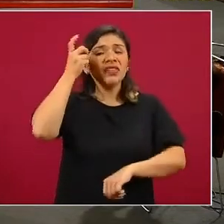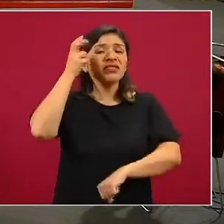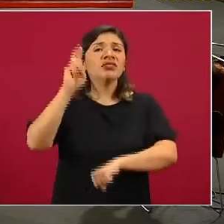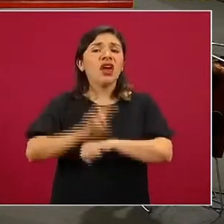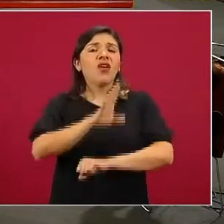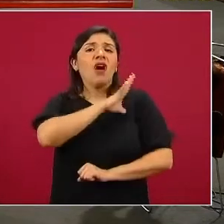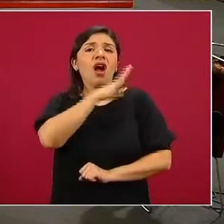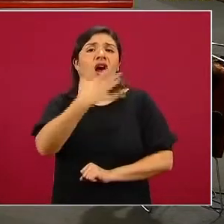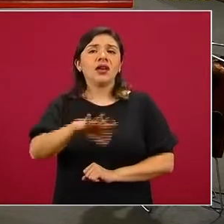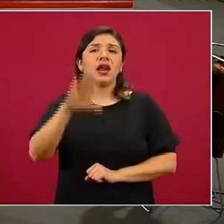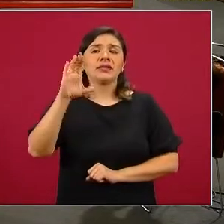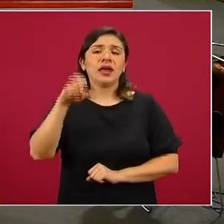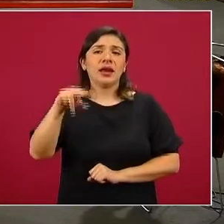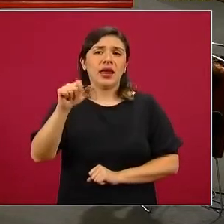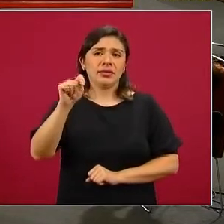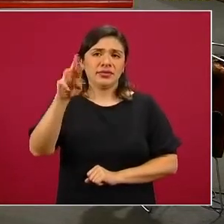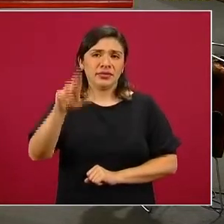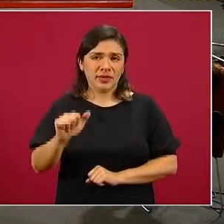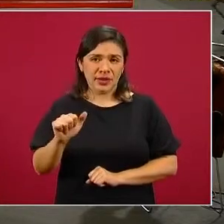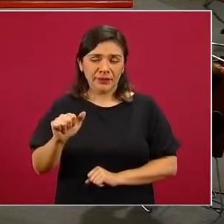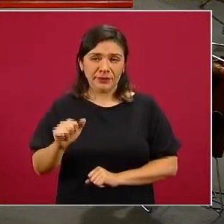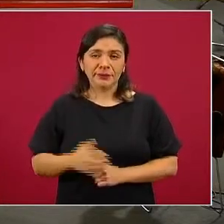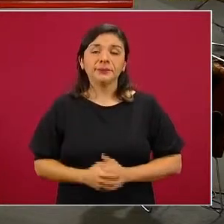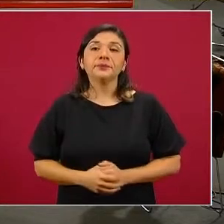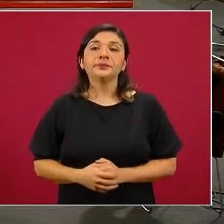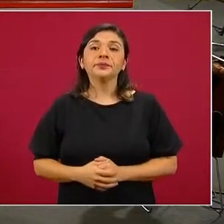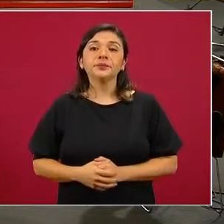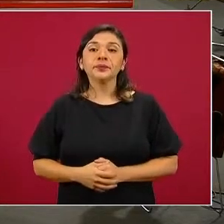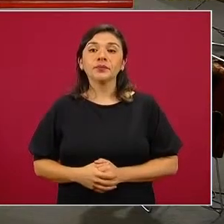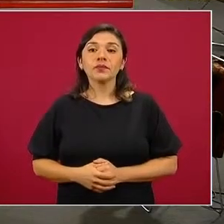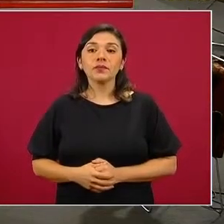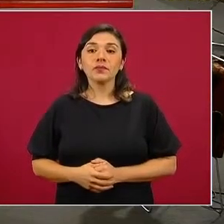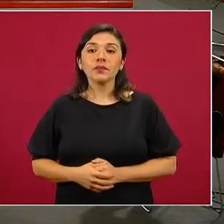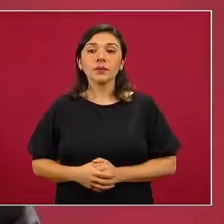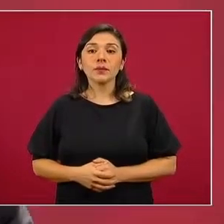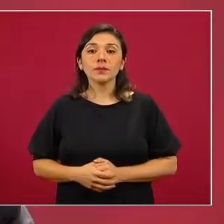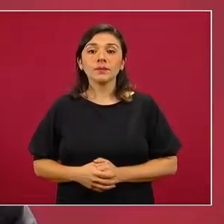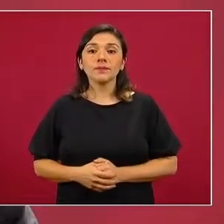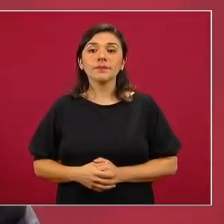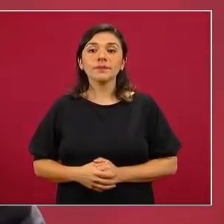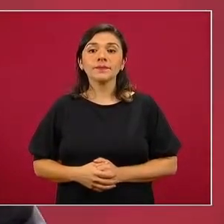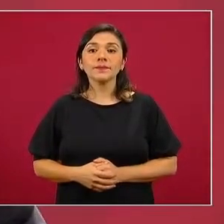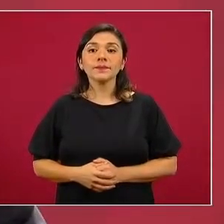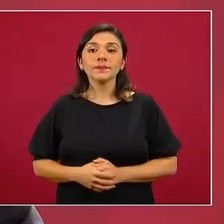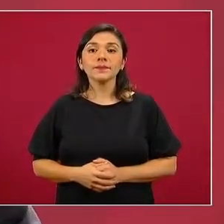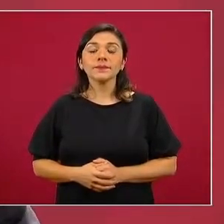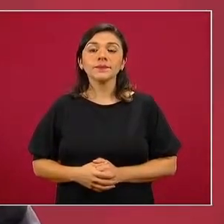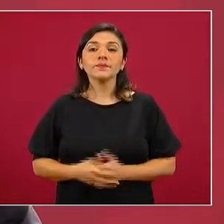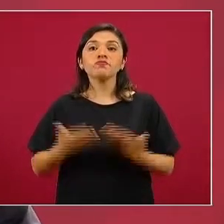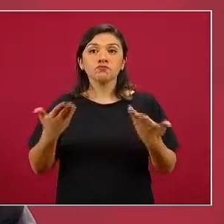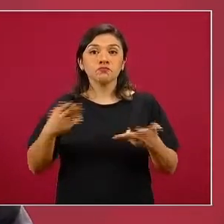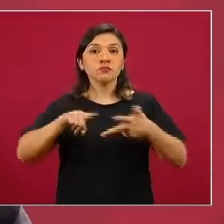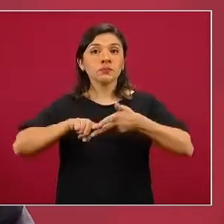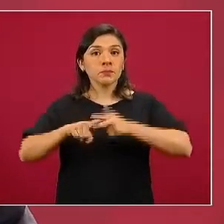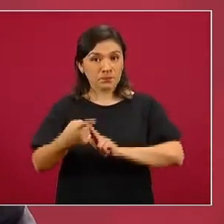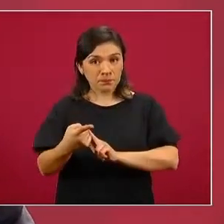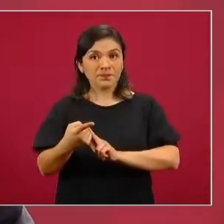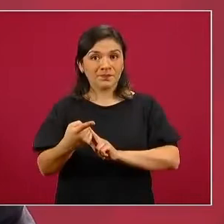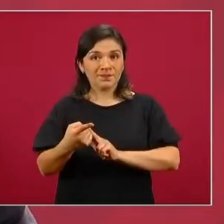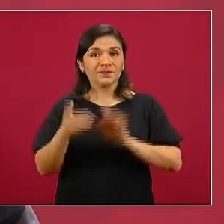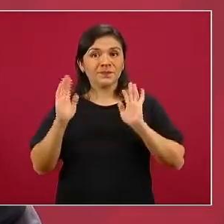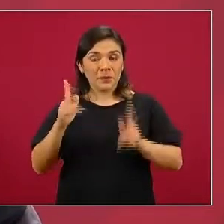general del Centro Nacional de Trasplantes de México. Muchas gracias. Vamos a empezar con la sesión